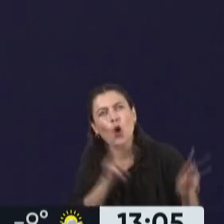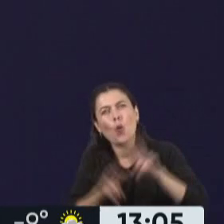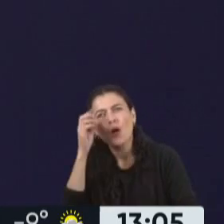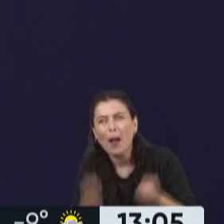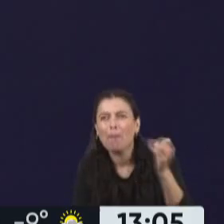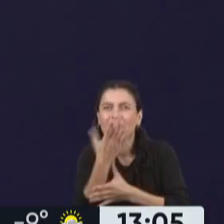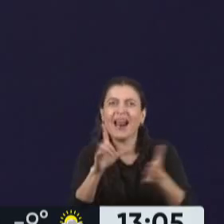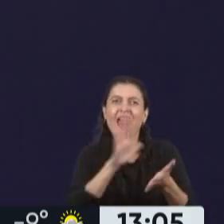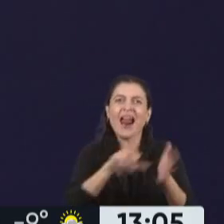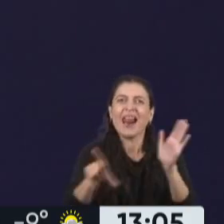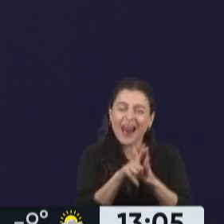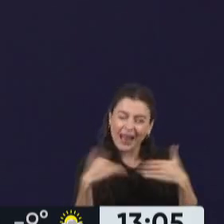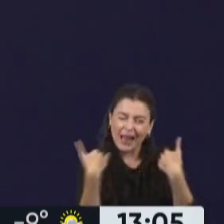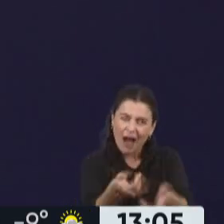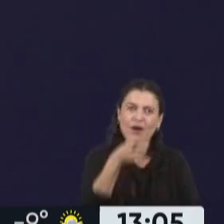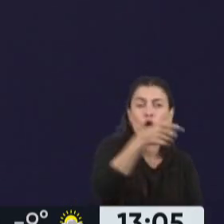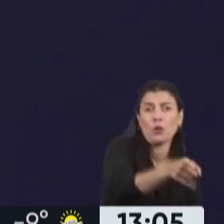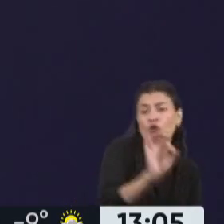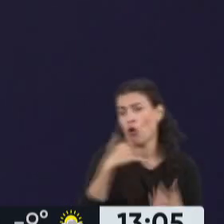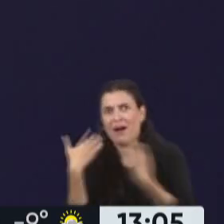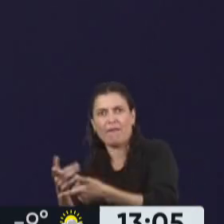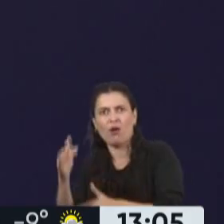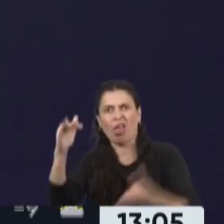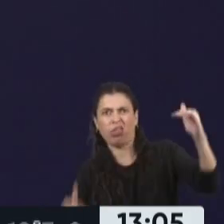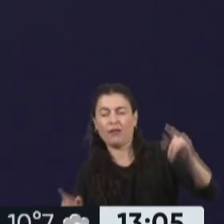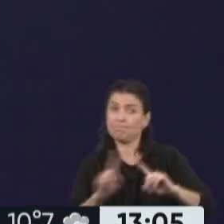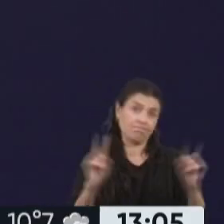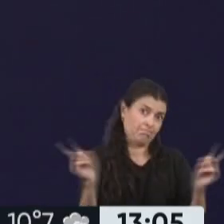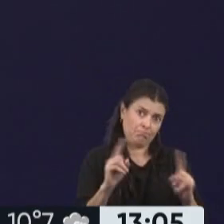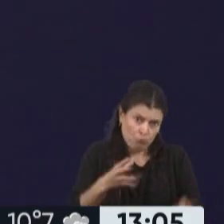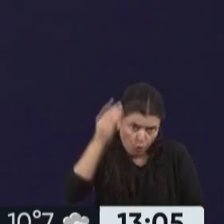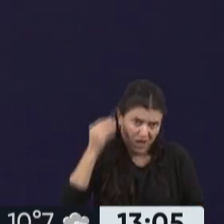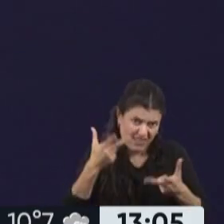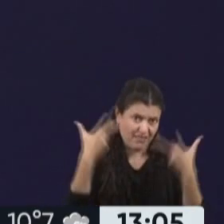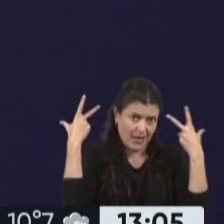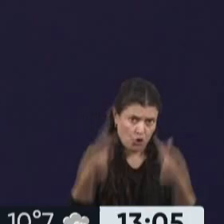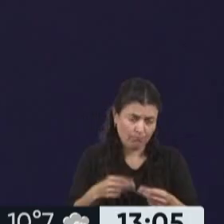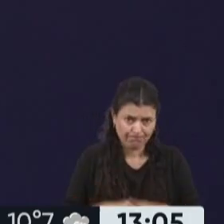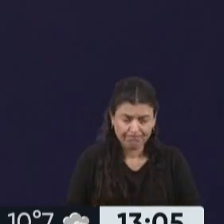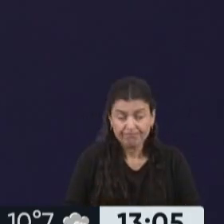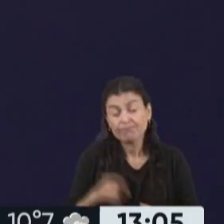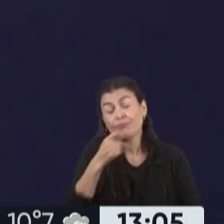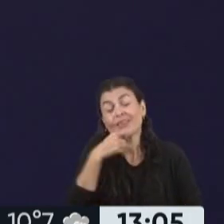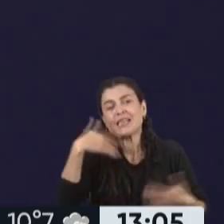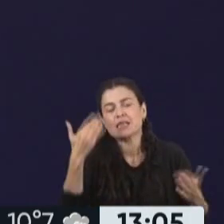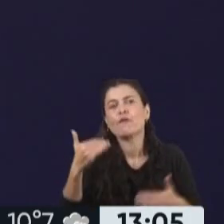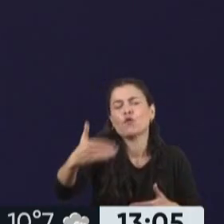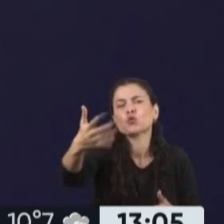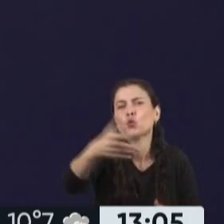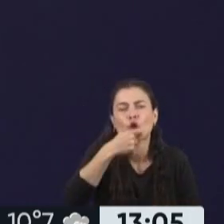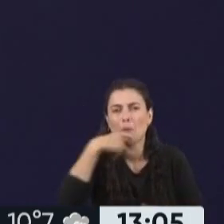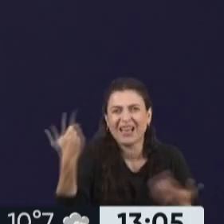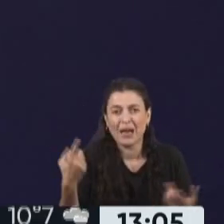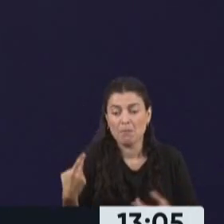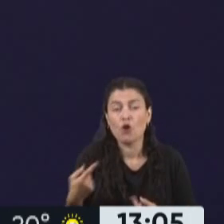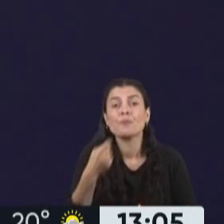vos que para mí. Y ya lo dije, el día que, si tengo, espero que no pase, pero si alguno de los